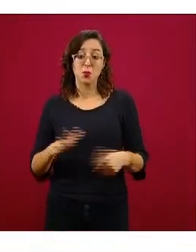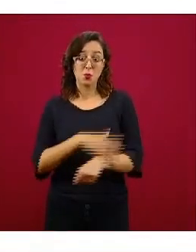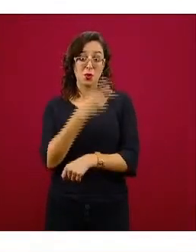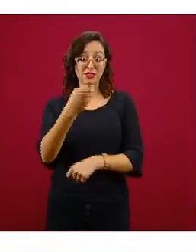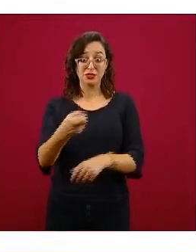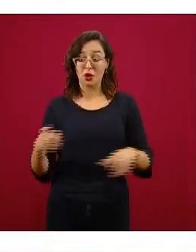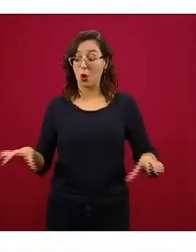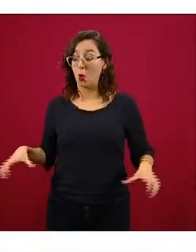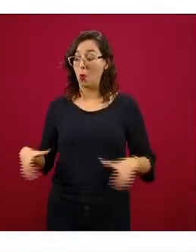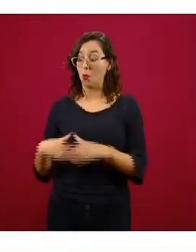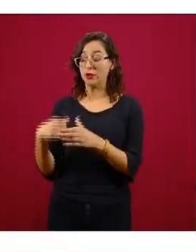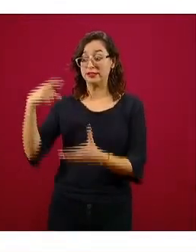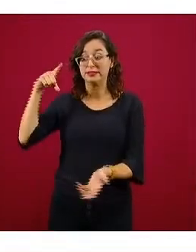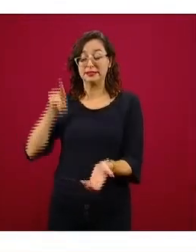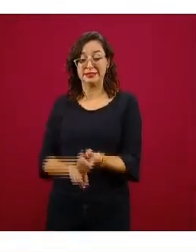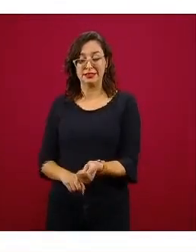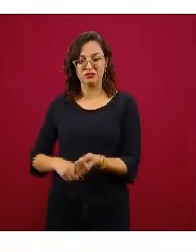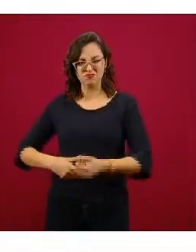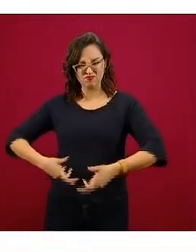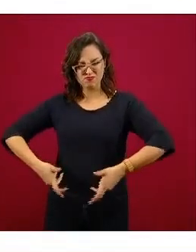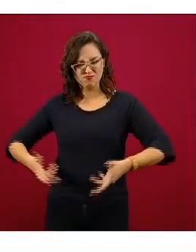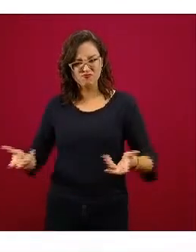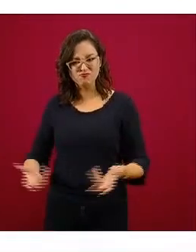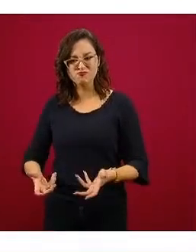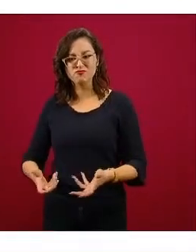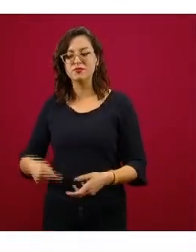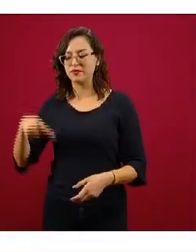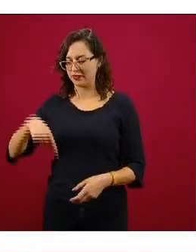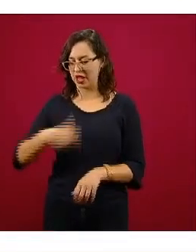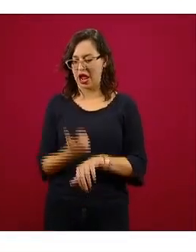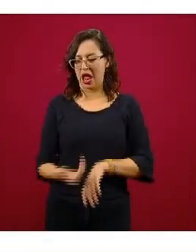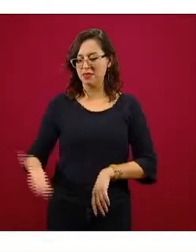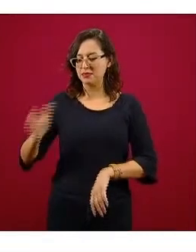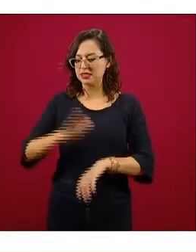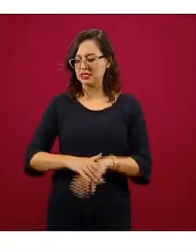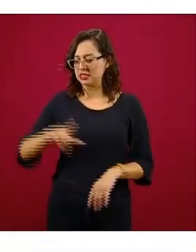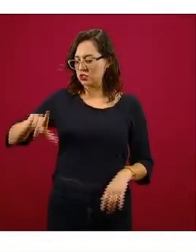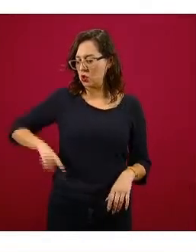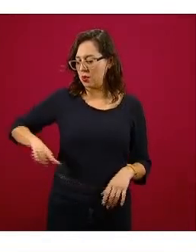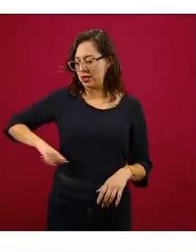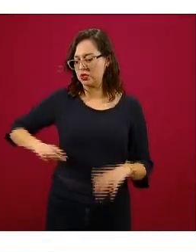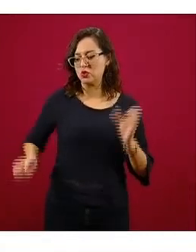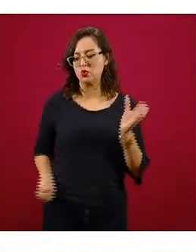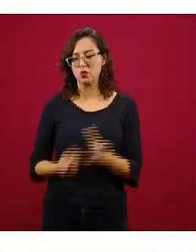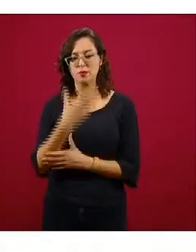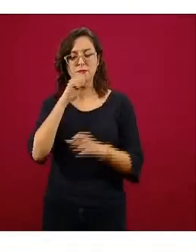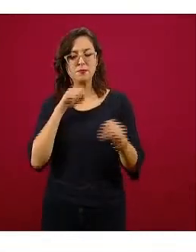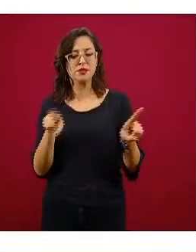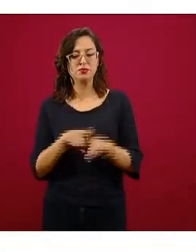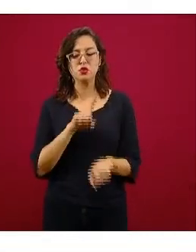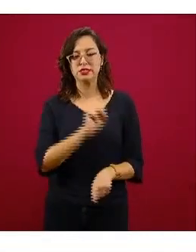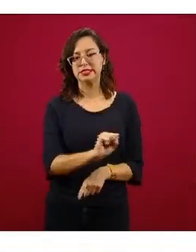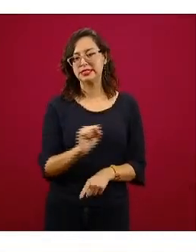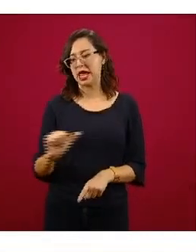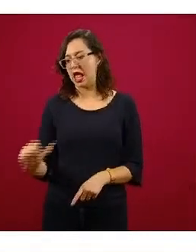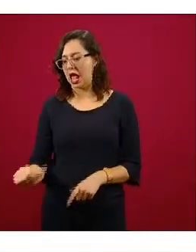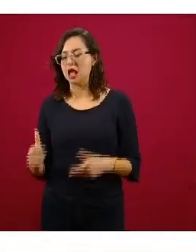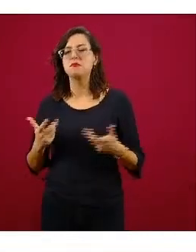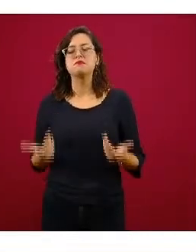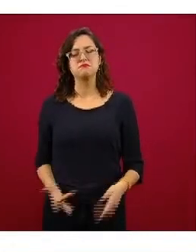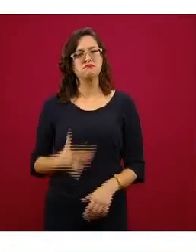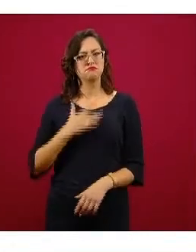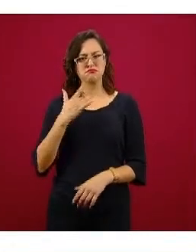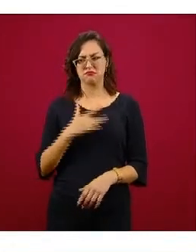comunitaria, que ha sido una de las prioridades de esta administración y de la Secretaría de Salud en la transformación, el poder decir